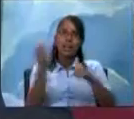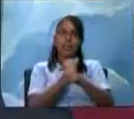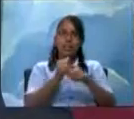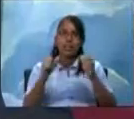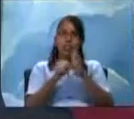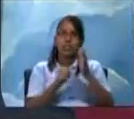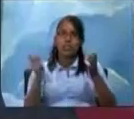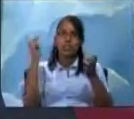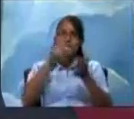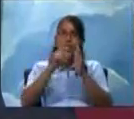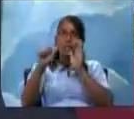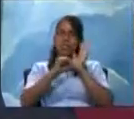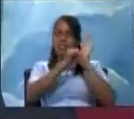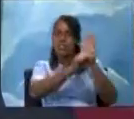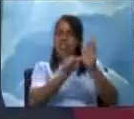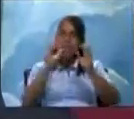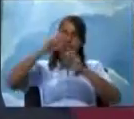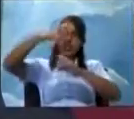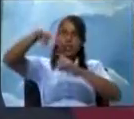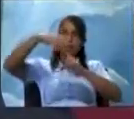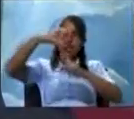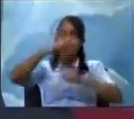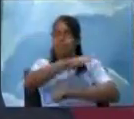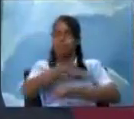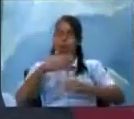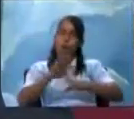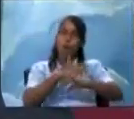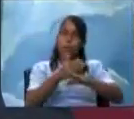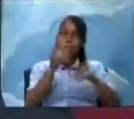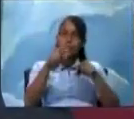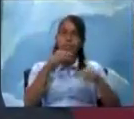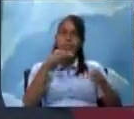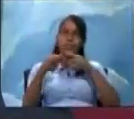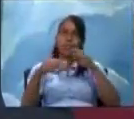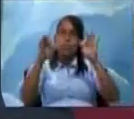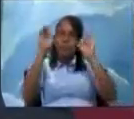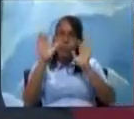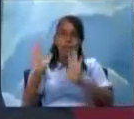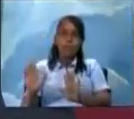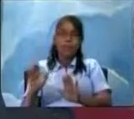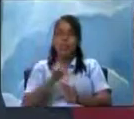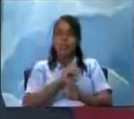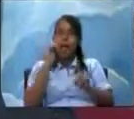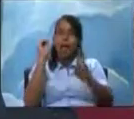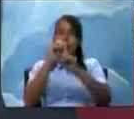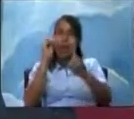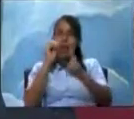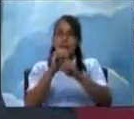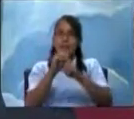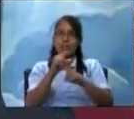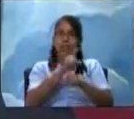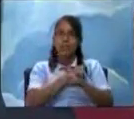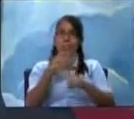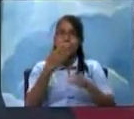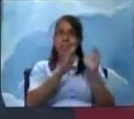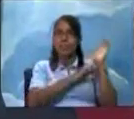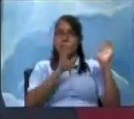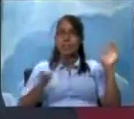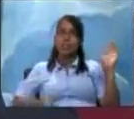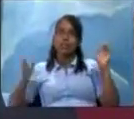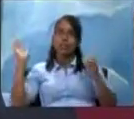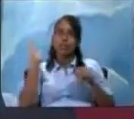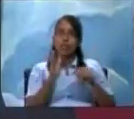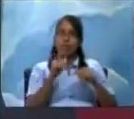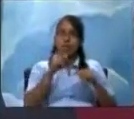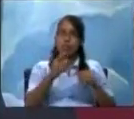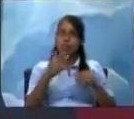alcanza y donde llega la señal. Queremos compartir este mensaje de prevención, este mensaje de alerta de que Cristo